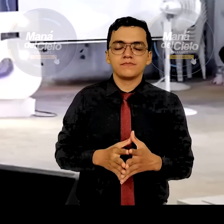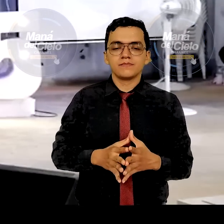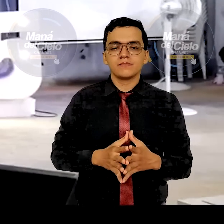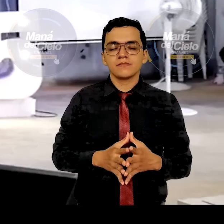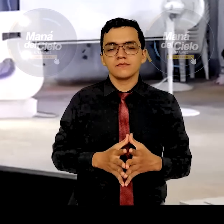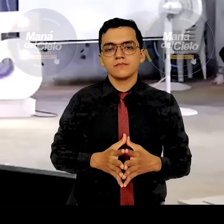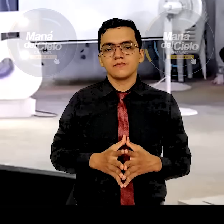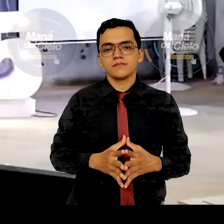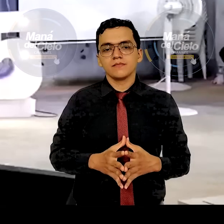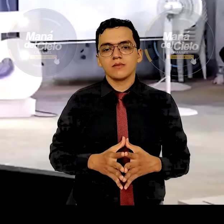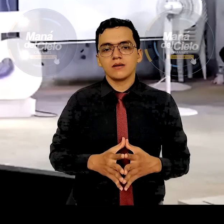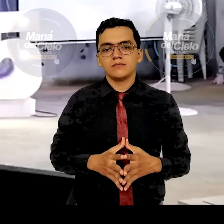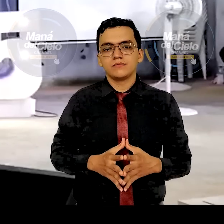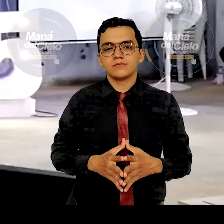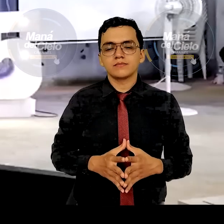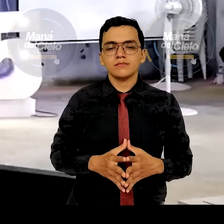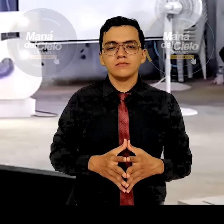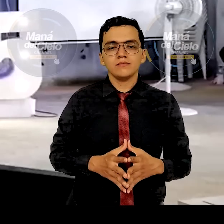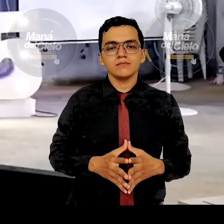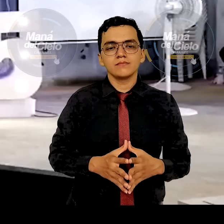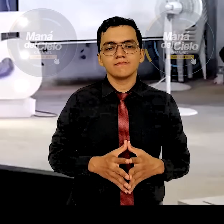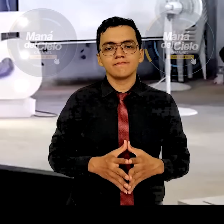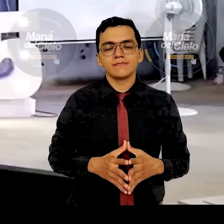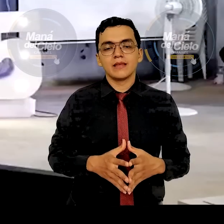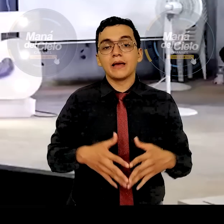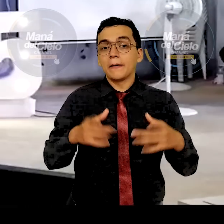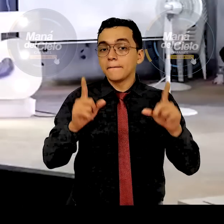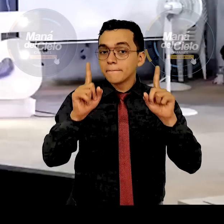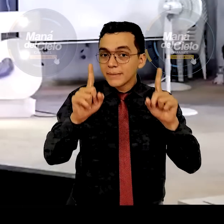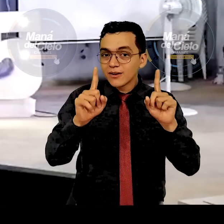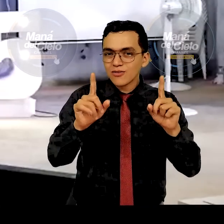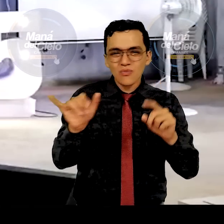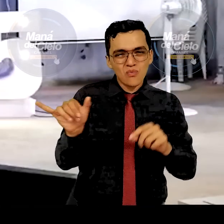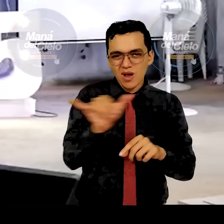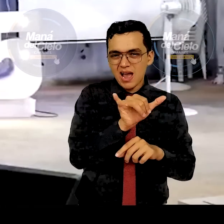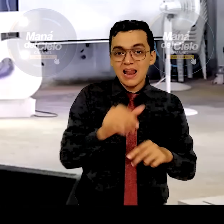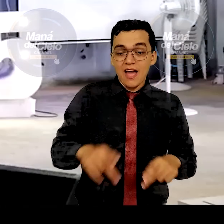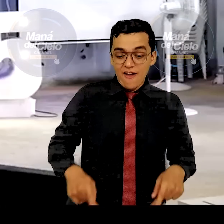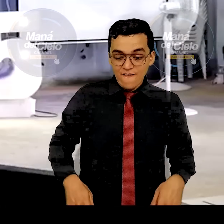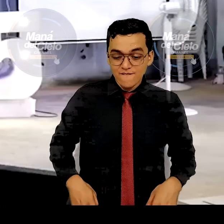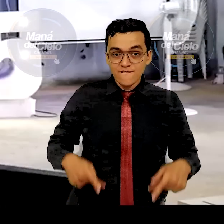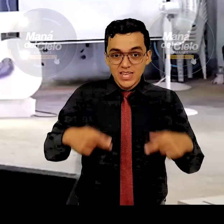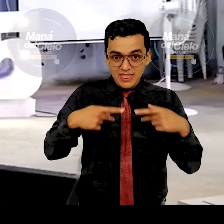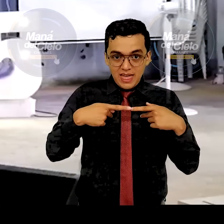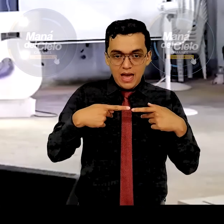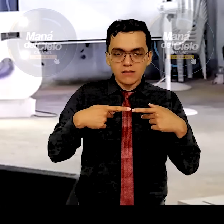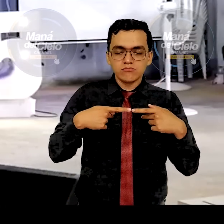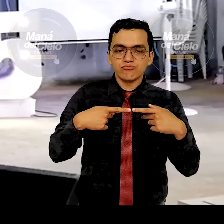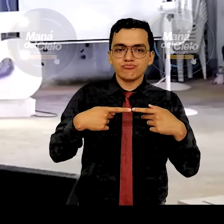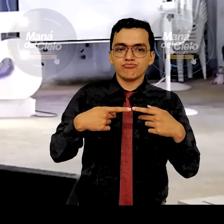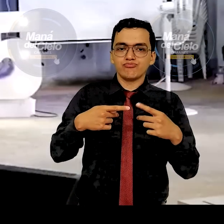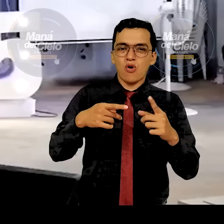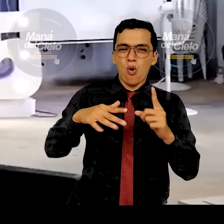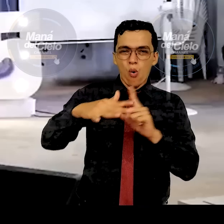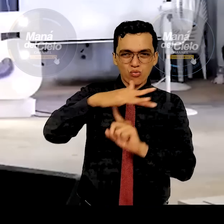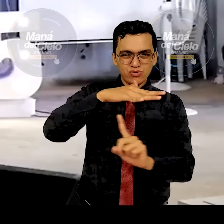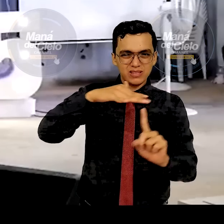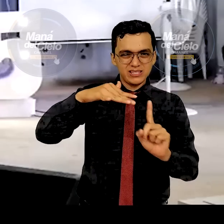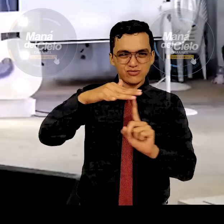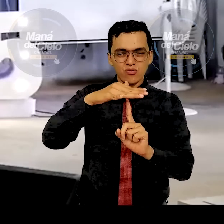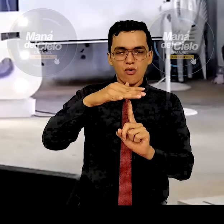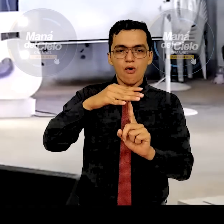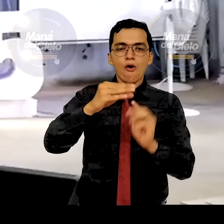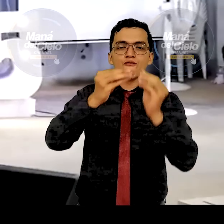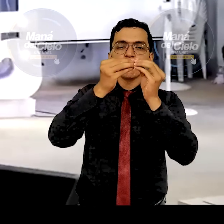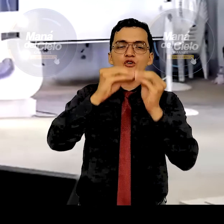Pero hay maneras de ver la vida y solo hay dos: la